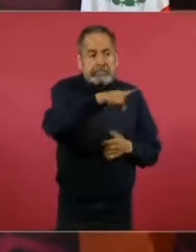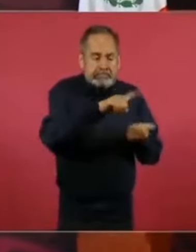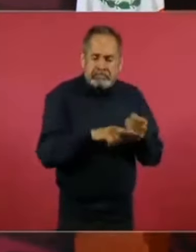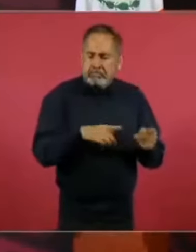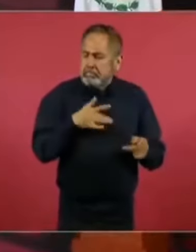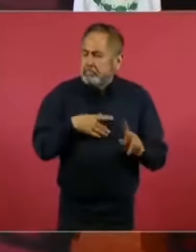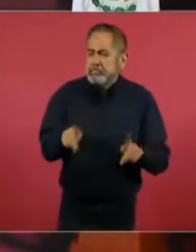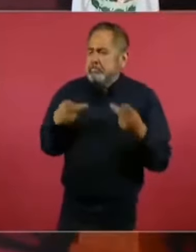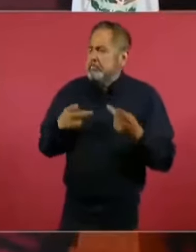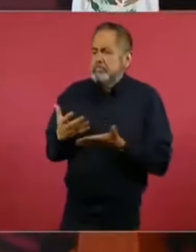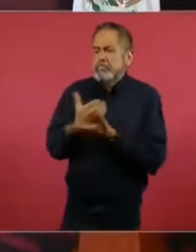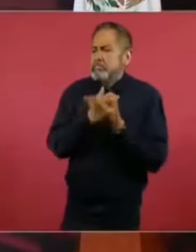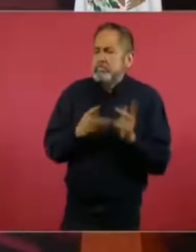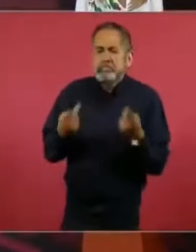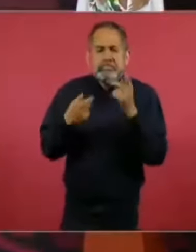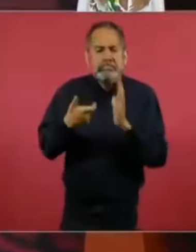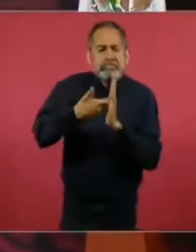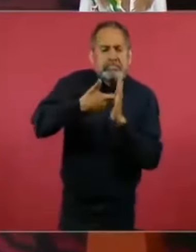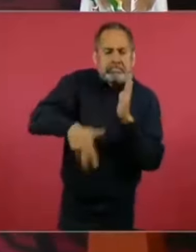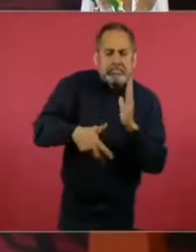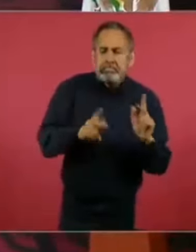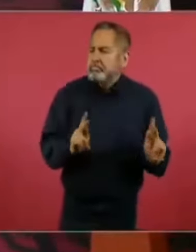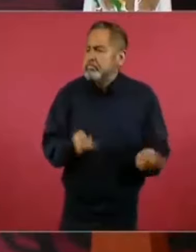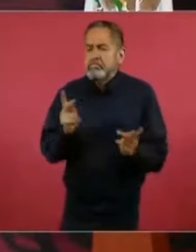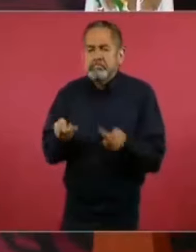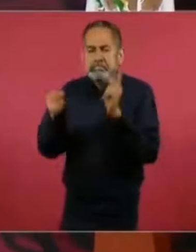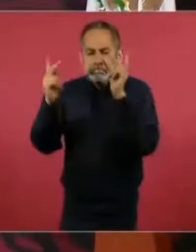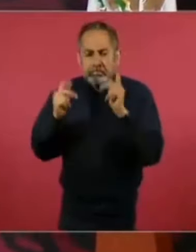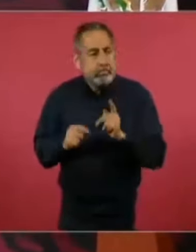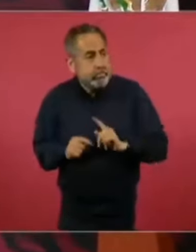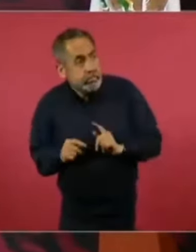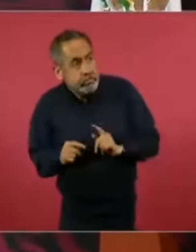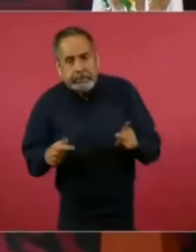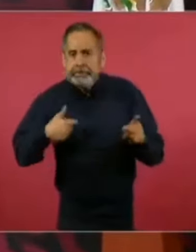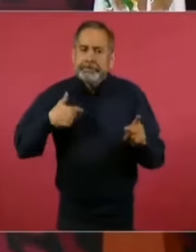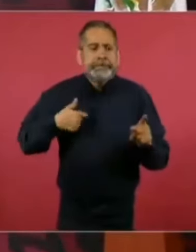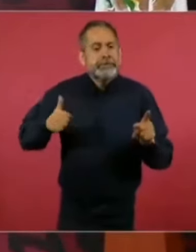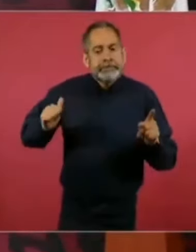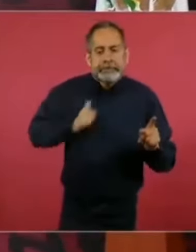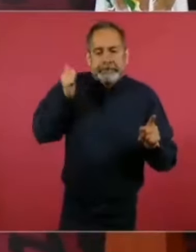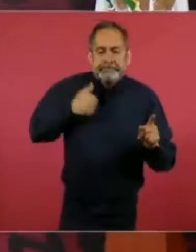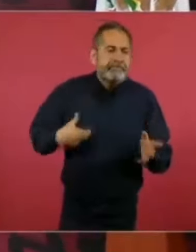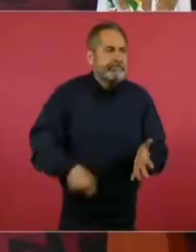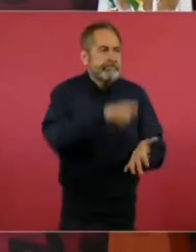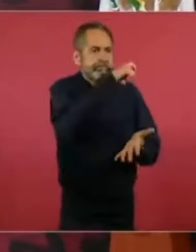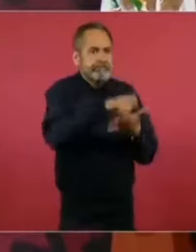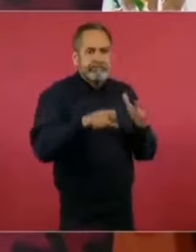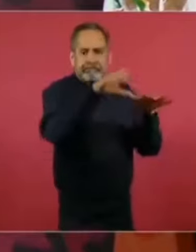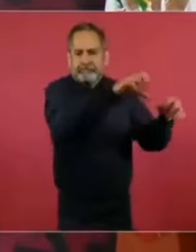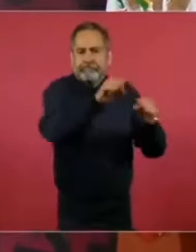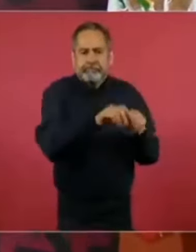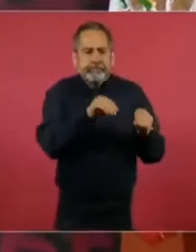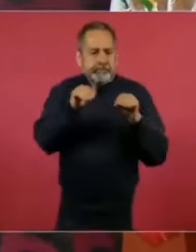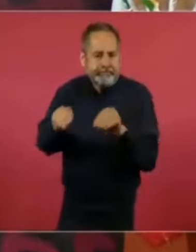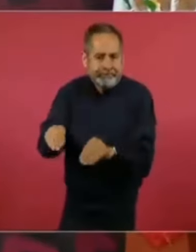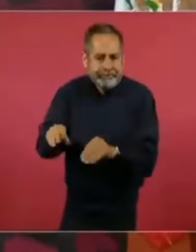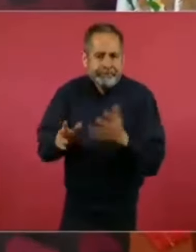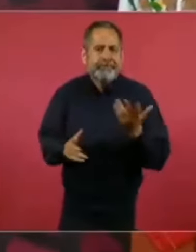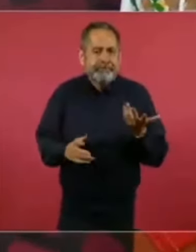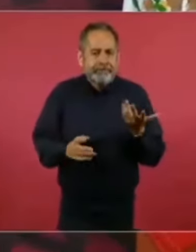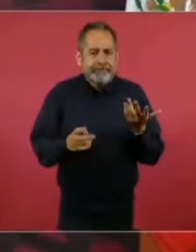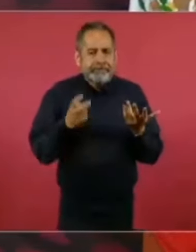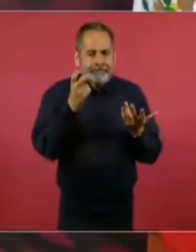ellos vender a precios bajos. Por eso se genera cierta